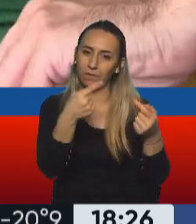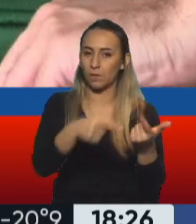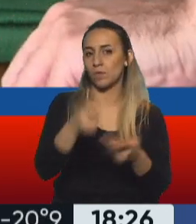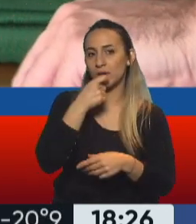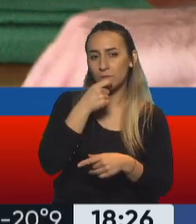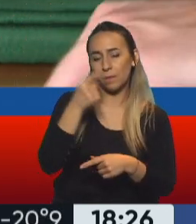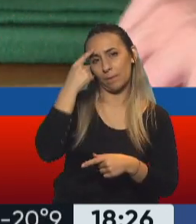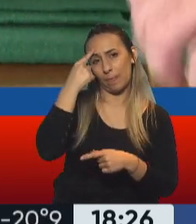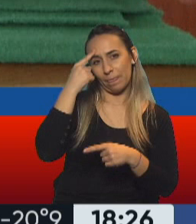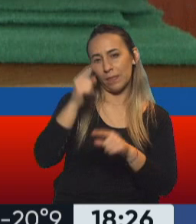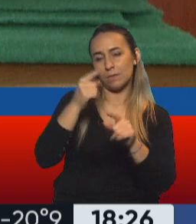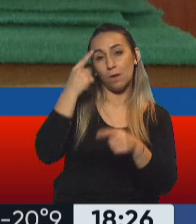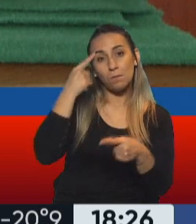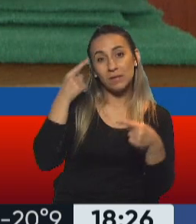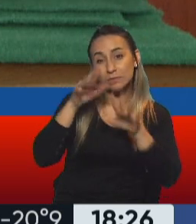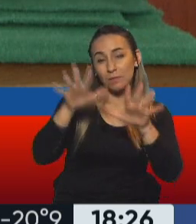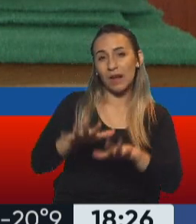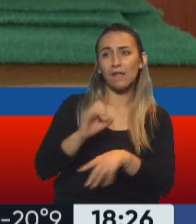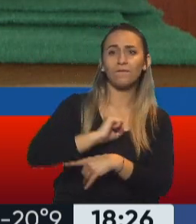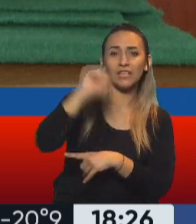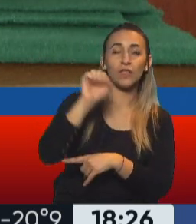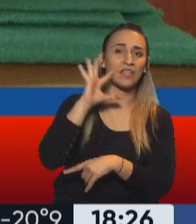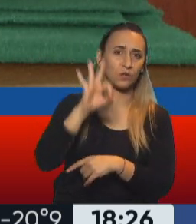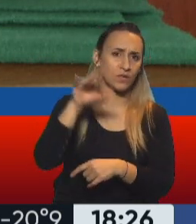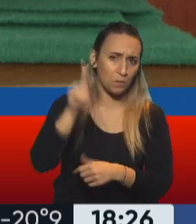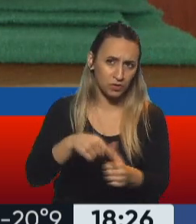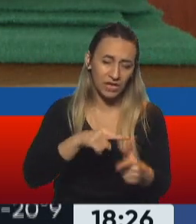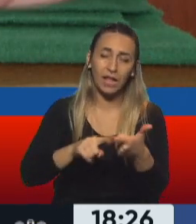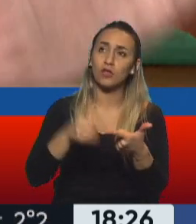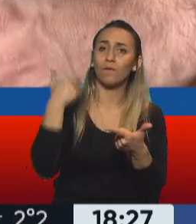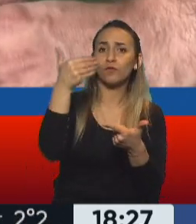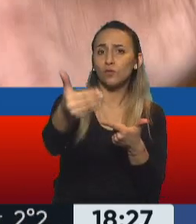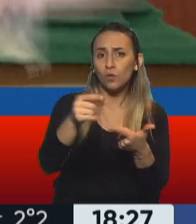la proyección de inflación en un 50%, el hecho de que todavía no se ha